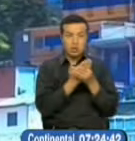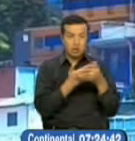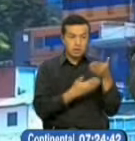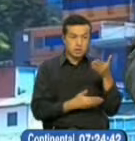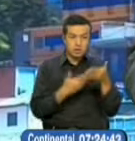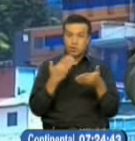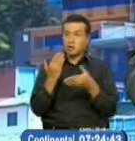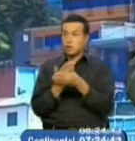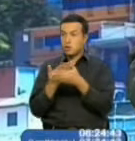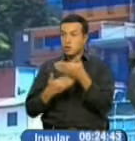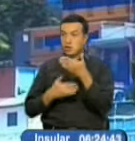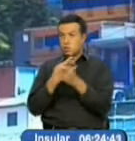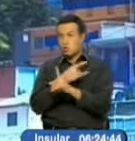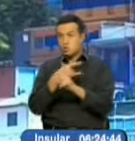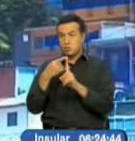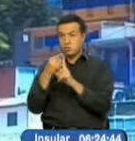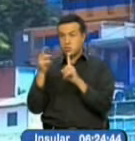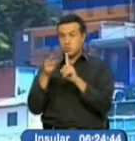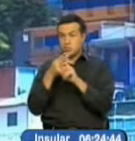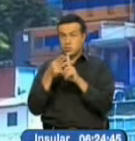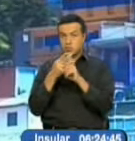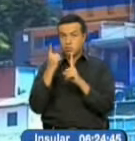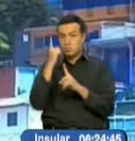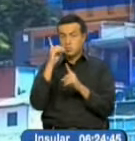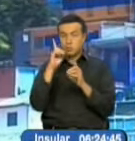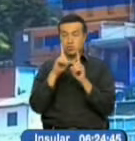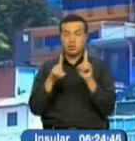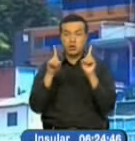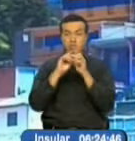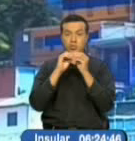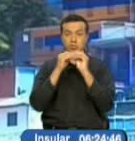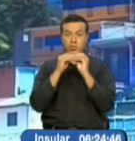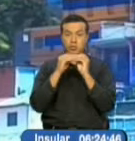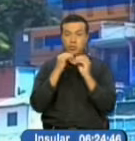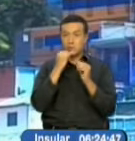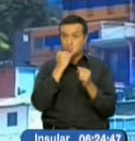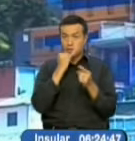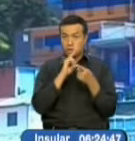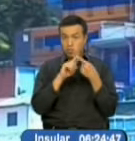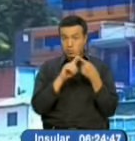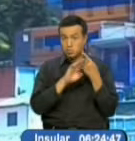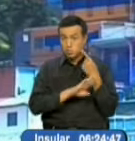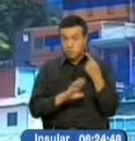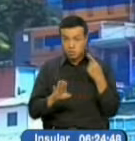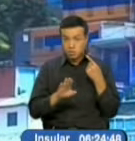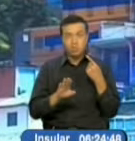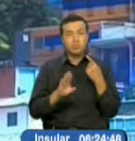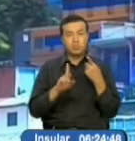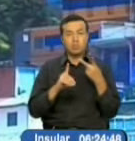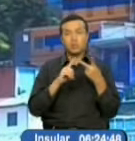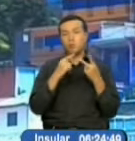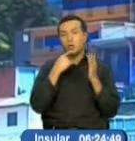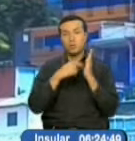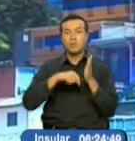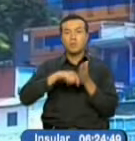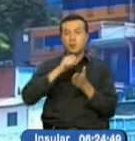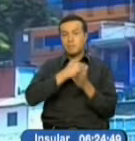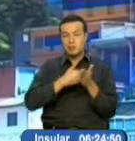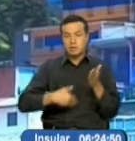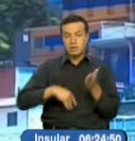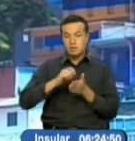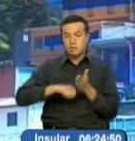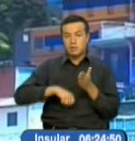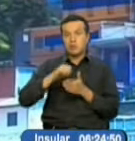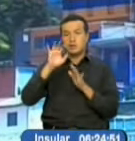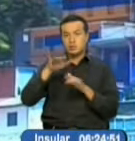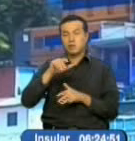y el acta que se ha subido al sistema y donde hay un error numérico, una inconsistencia numérica, sino también cuando falta la firma del presidente, cuando falta la